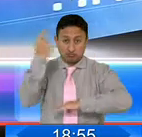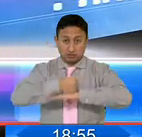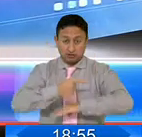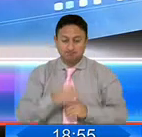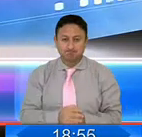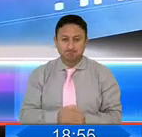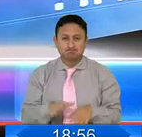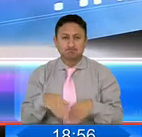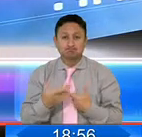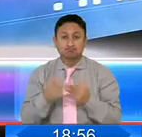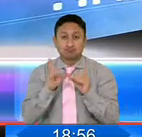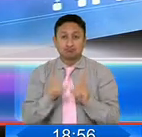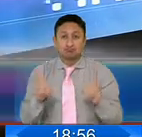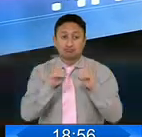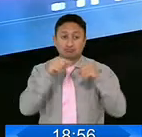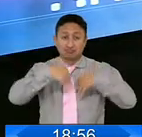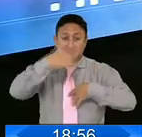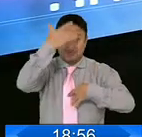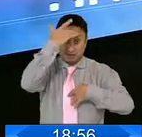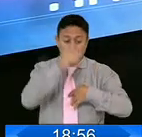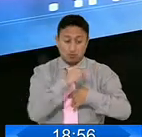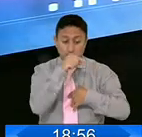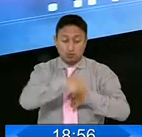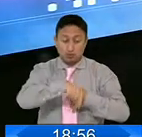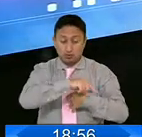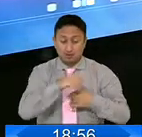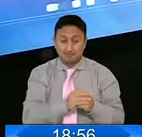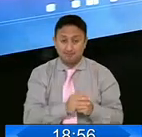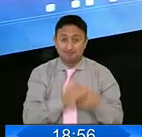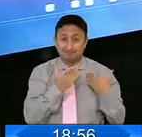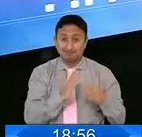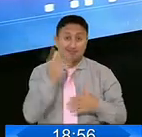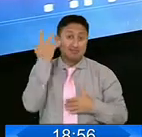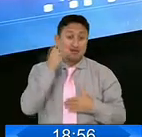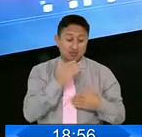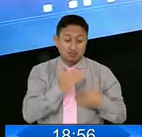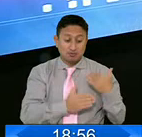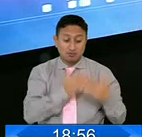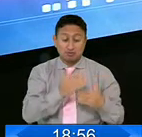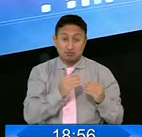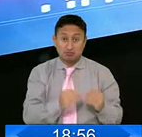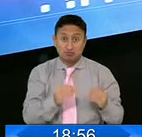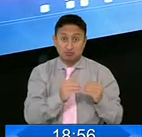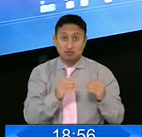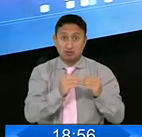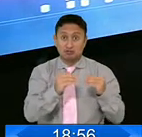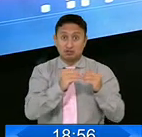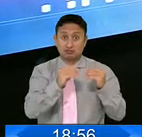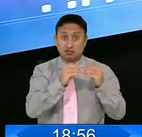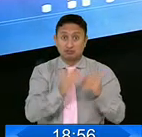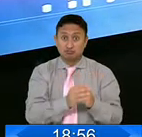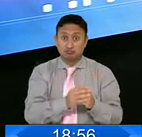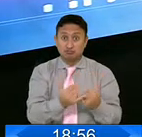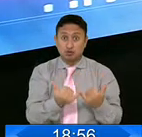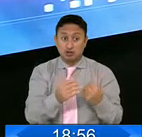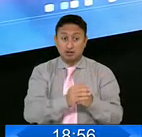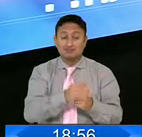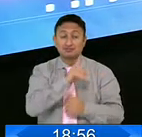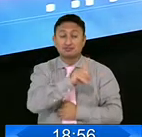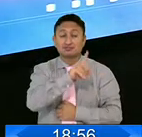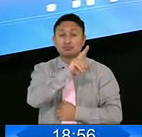y a las cifras de coronavirus en el país con el pasar de los días van en aumento hasta la fecha ya son más de